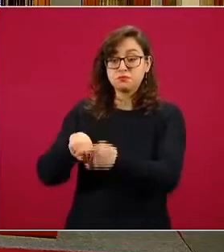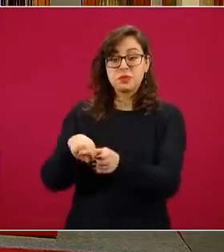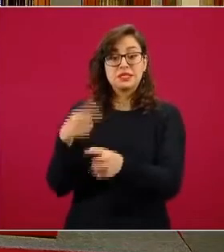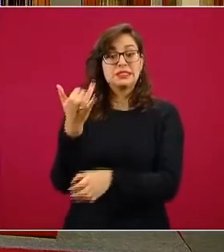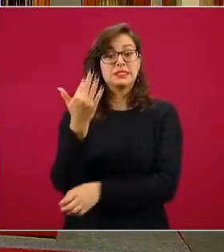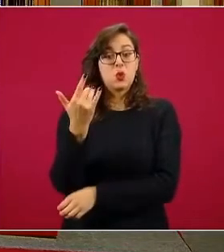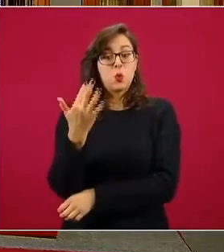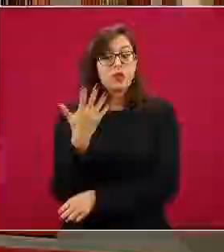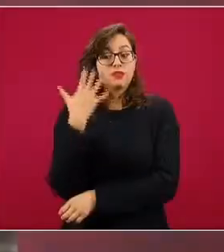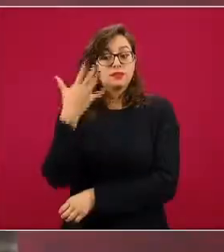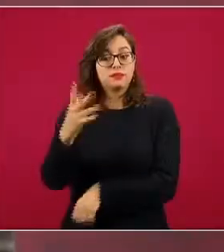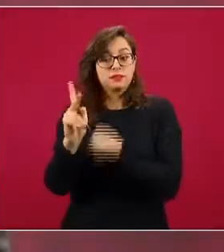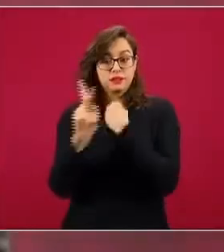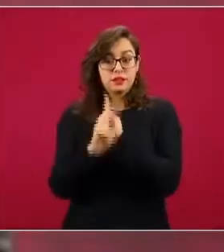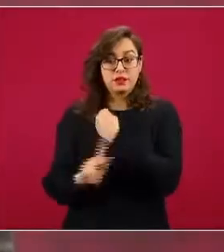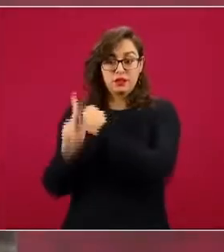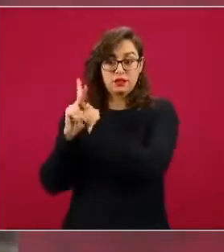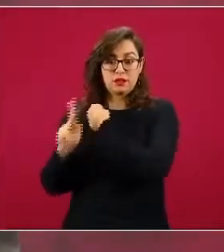países, algunos ejemplos: